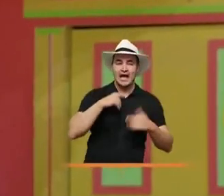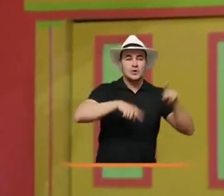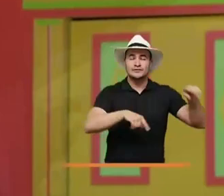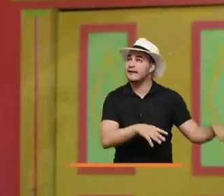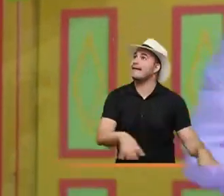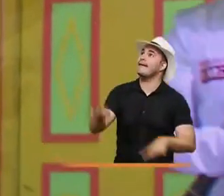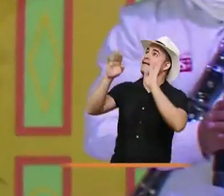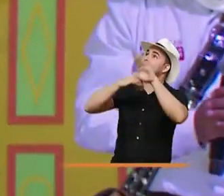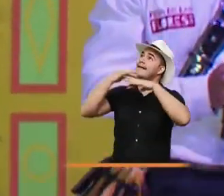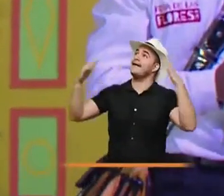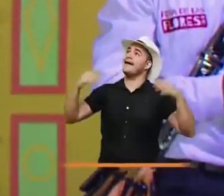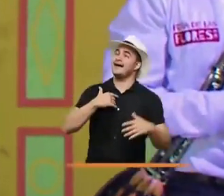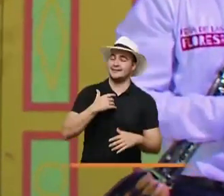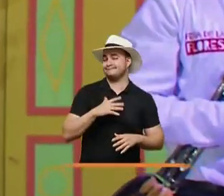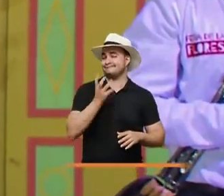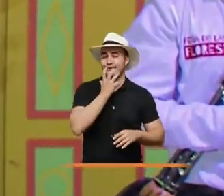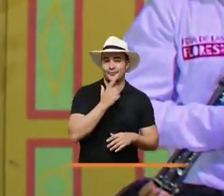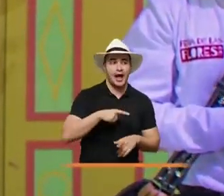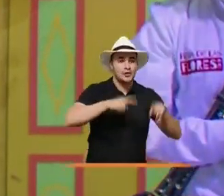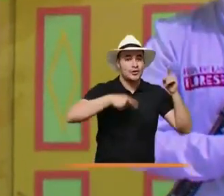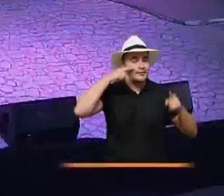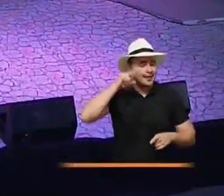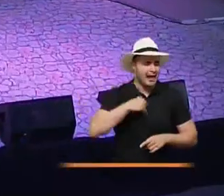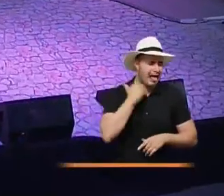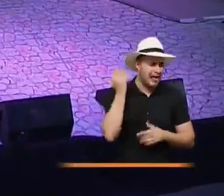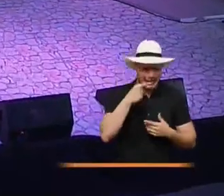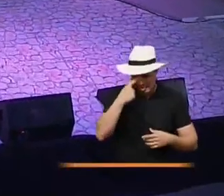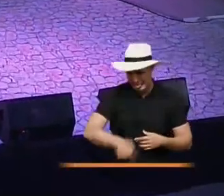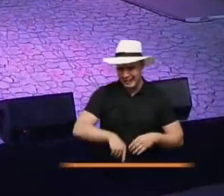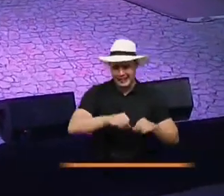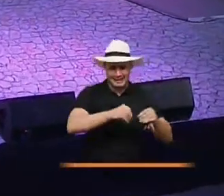cielo ni los vivos como en tierra